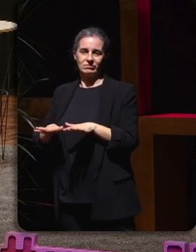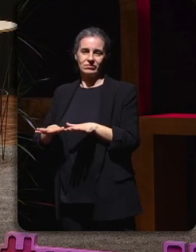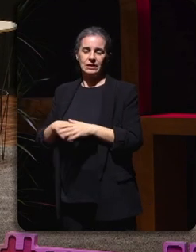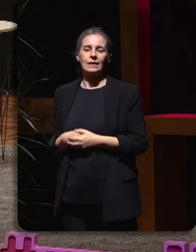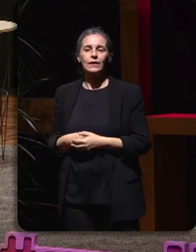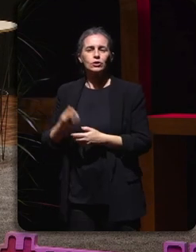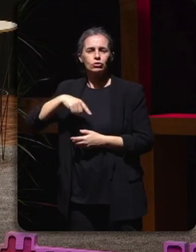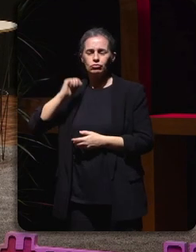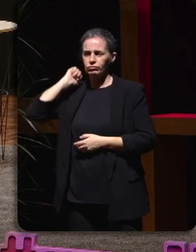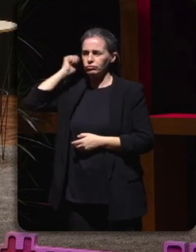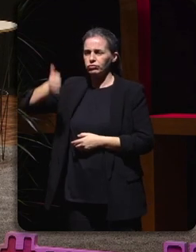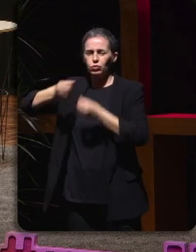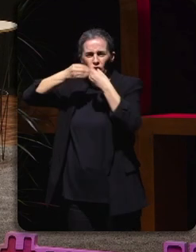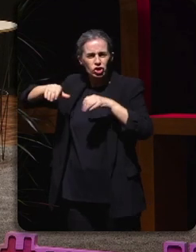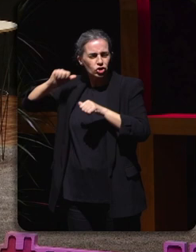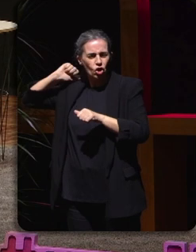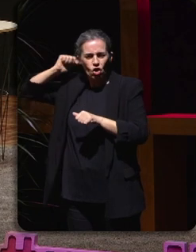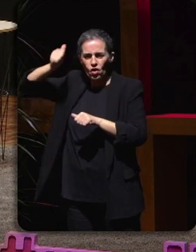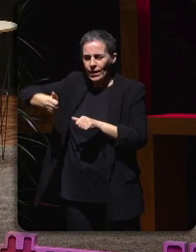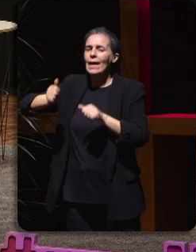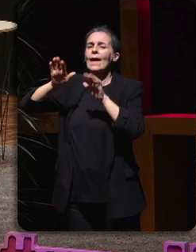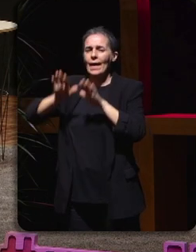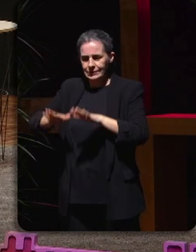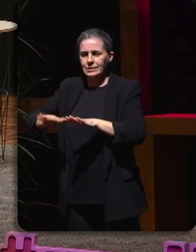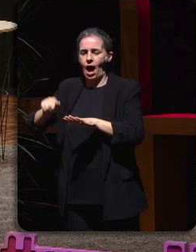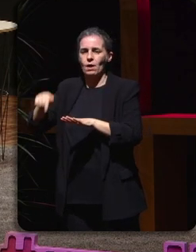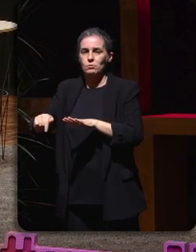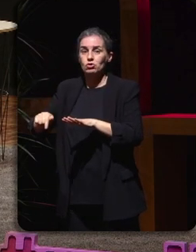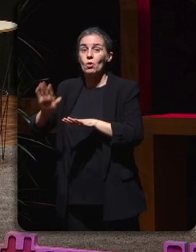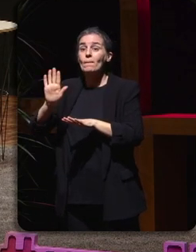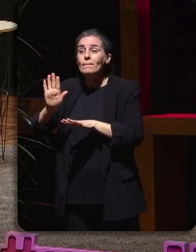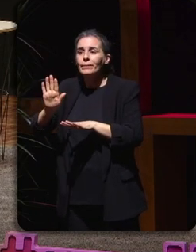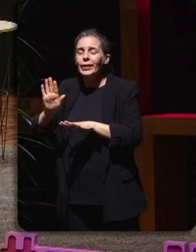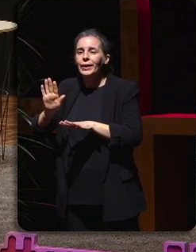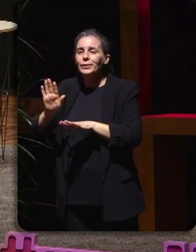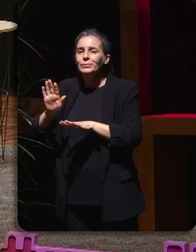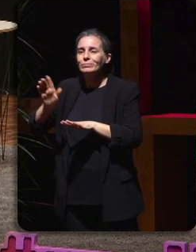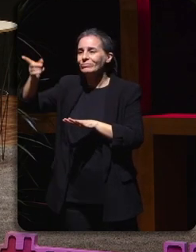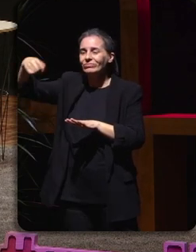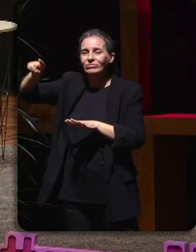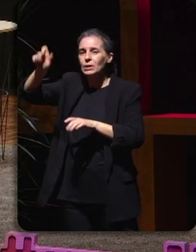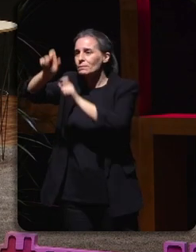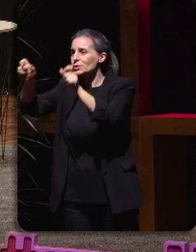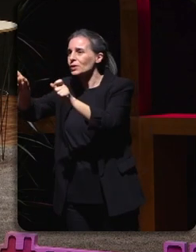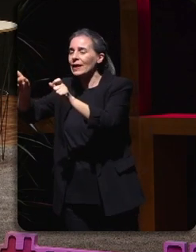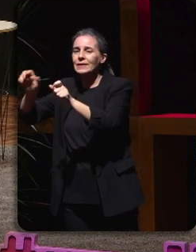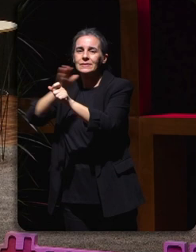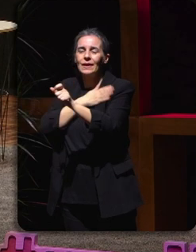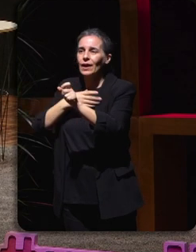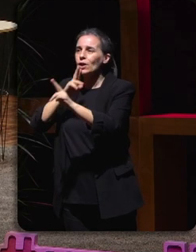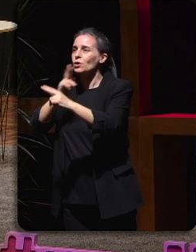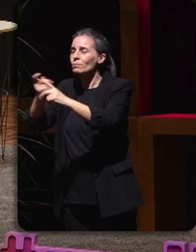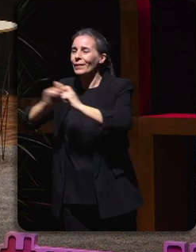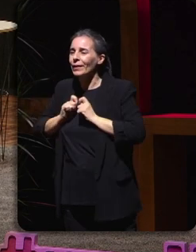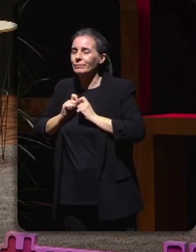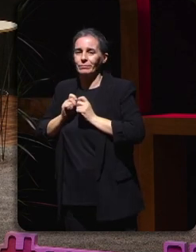estado a lo largo de toda la historia pero Quienes se han arrugado la autoridad de nombrar no nos han nombrado eso es el lenguaje